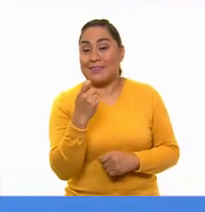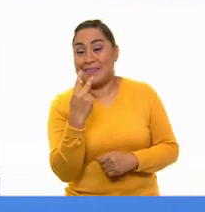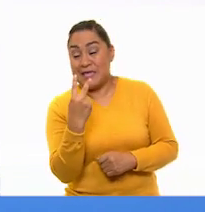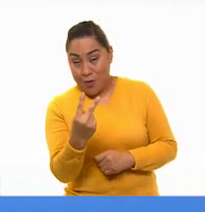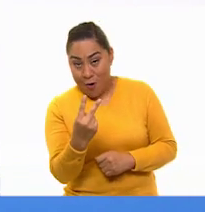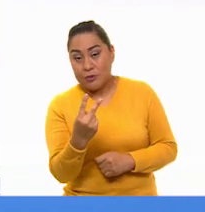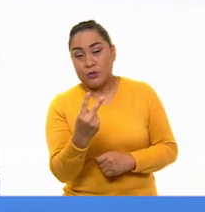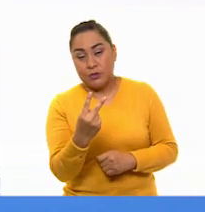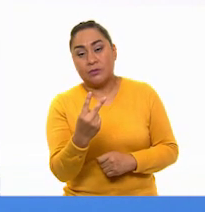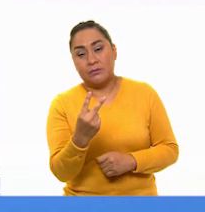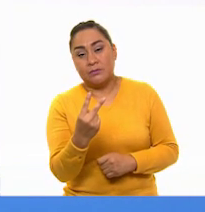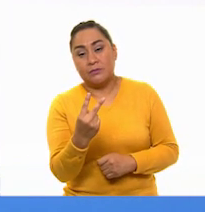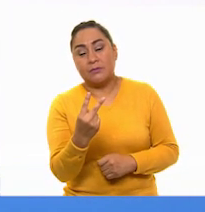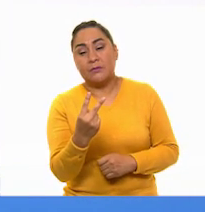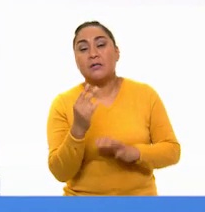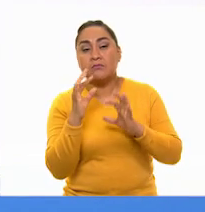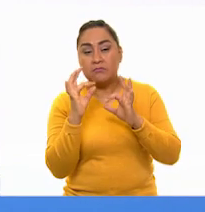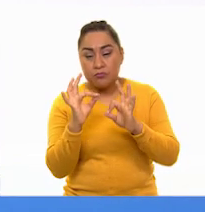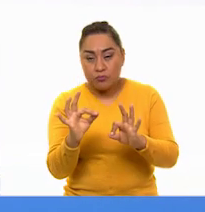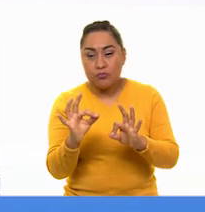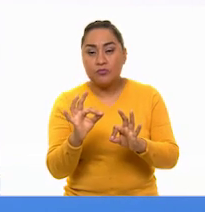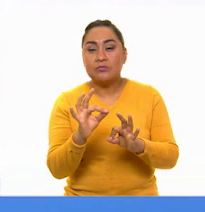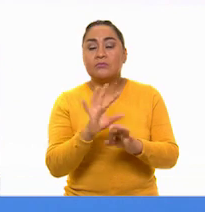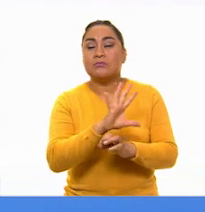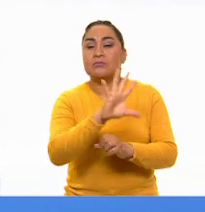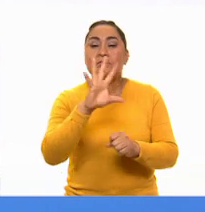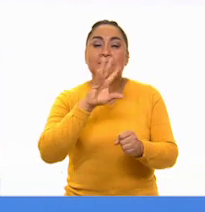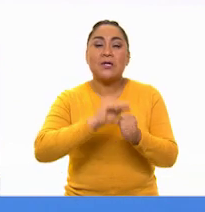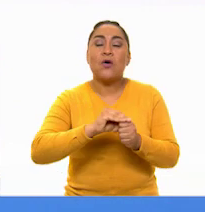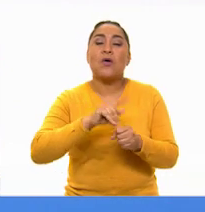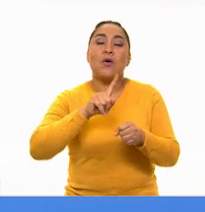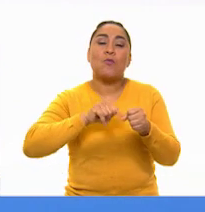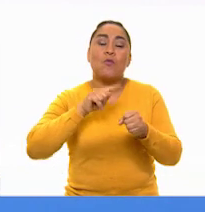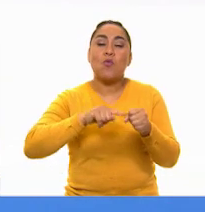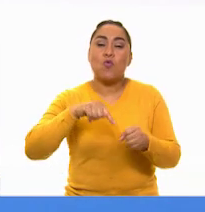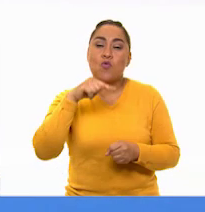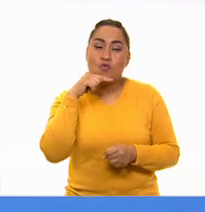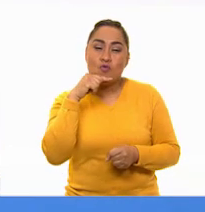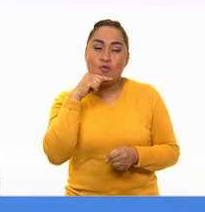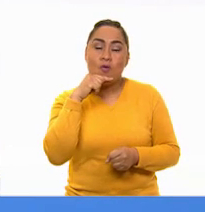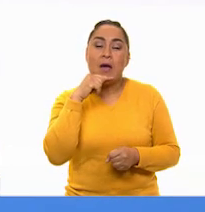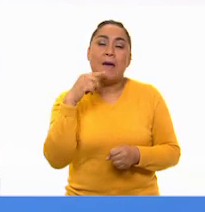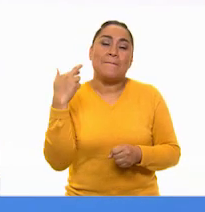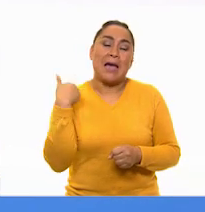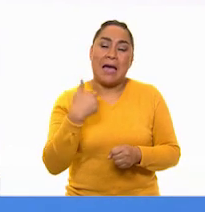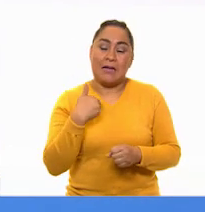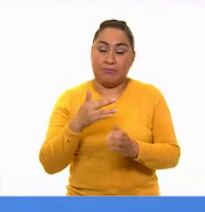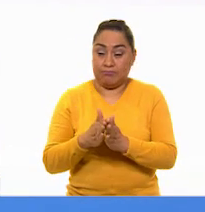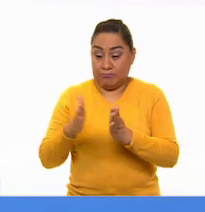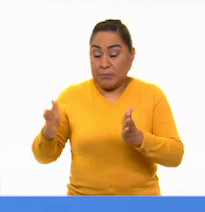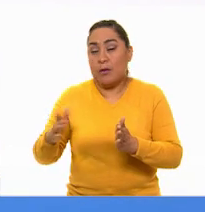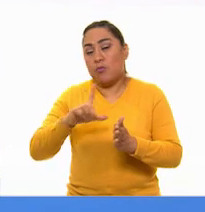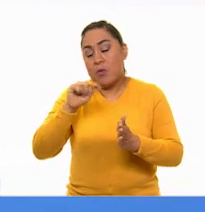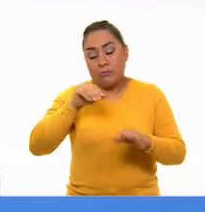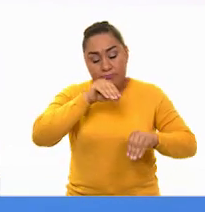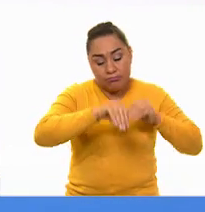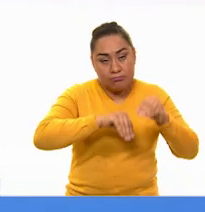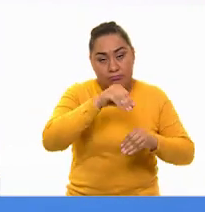222, que representa la cantidad original de lápices de colores que los maestros tenían para formar los paquetitos de